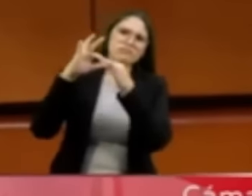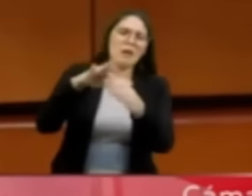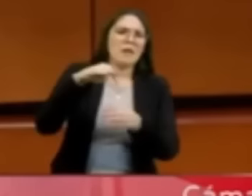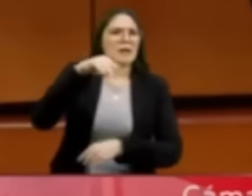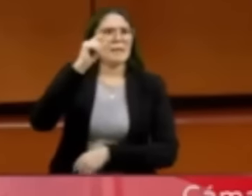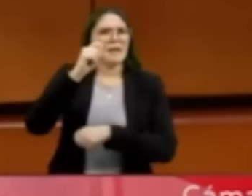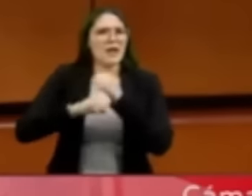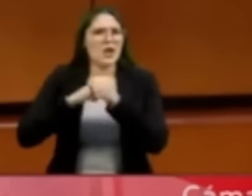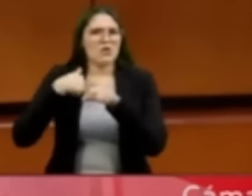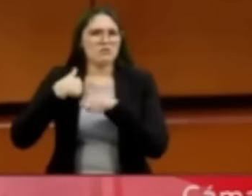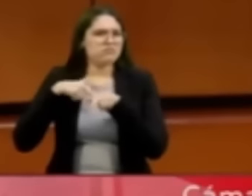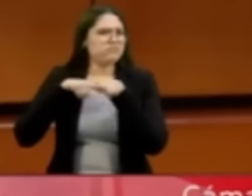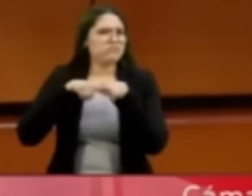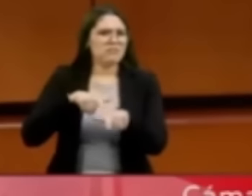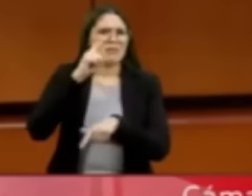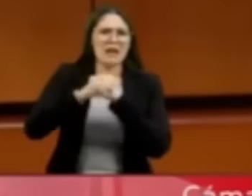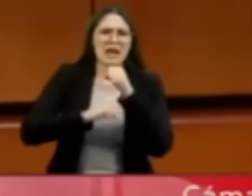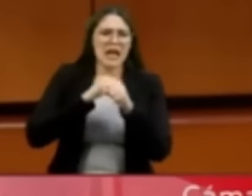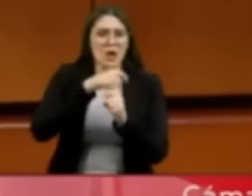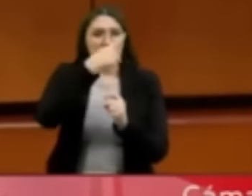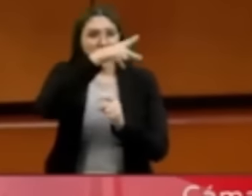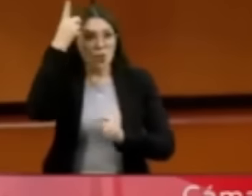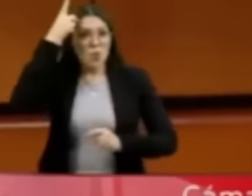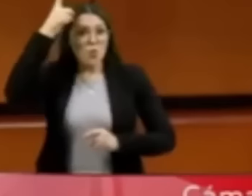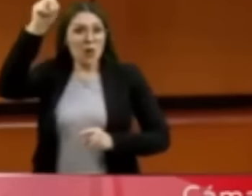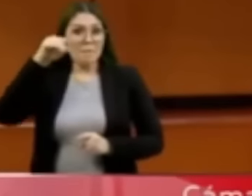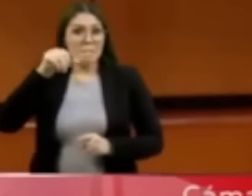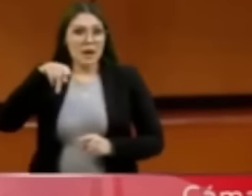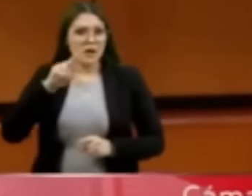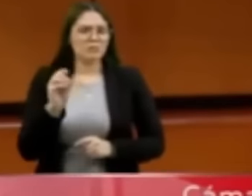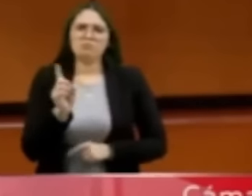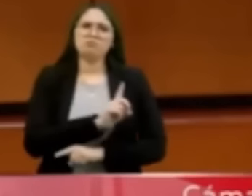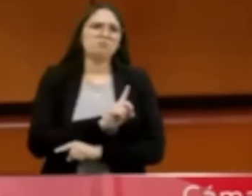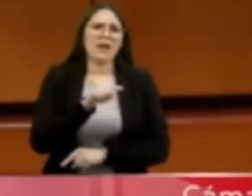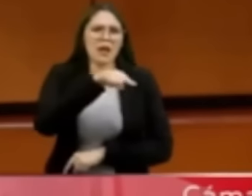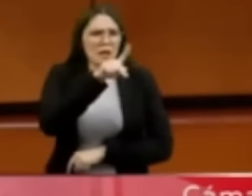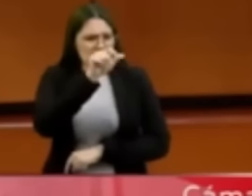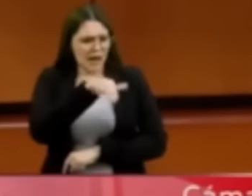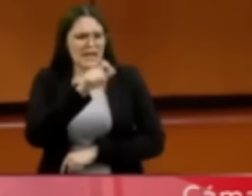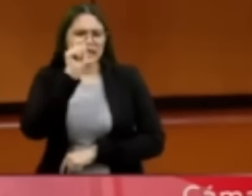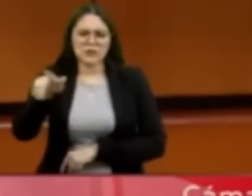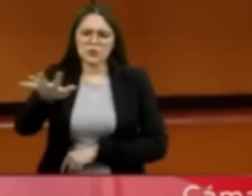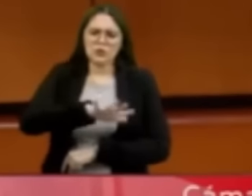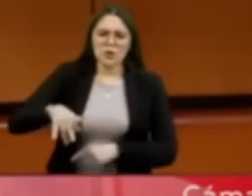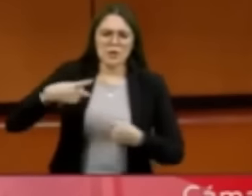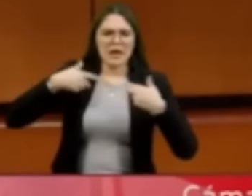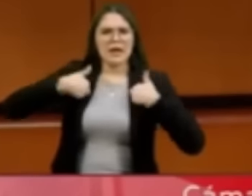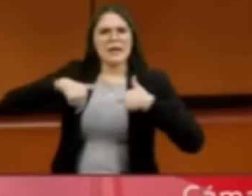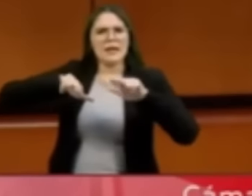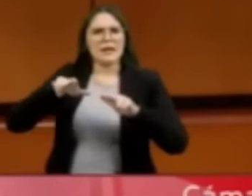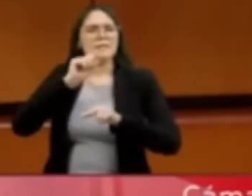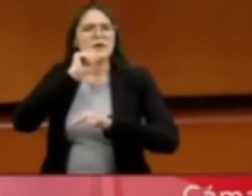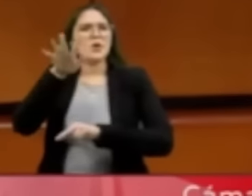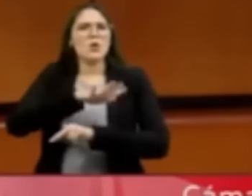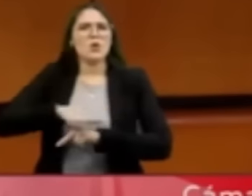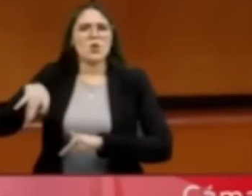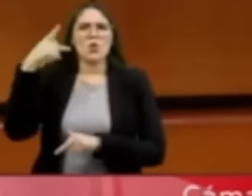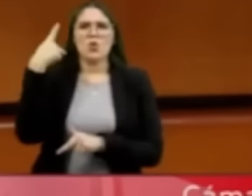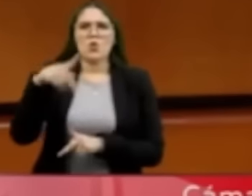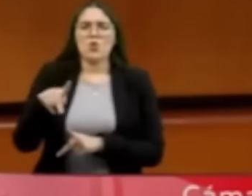nadie. Es de millones de mexicanas y de mexicanos. De millones de mexicanas y de mexicanos. No, Marco, te